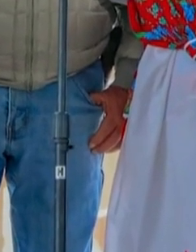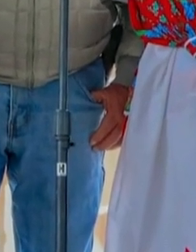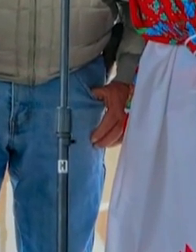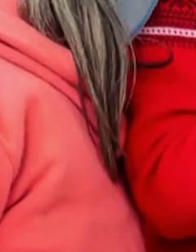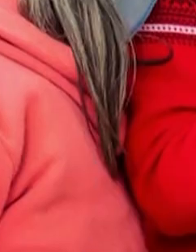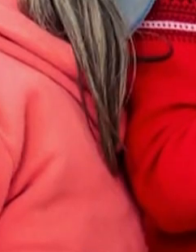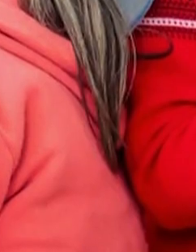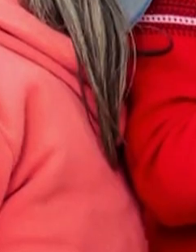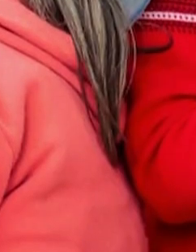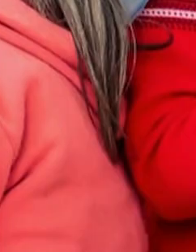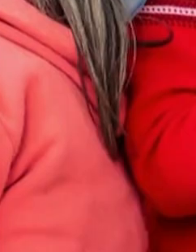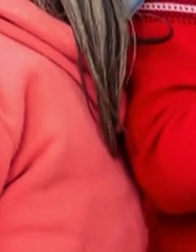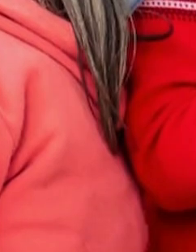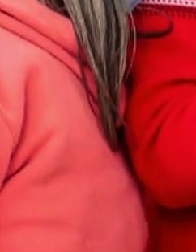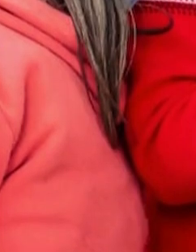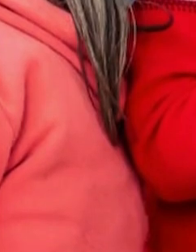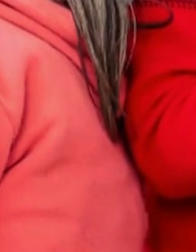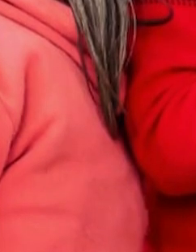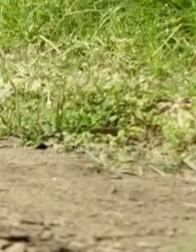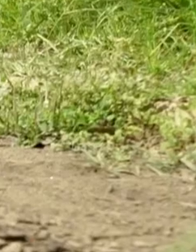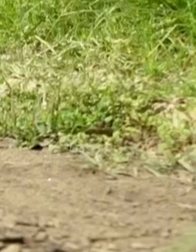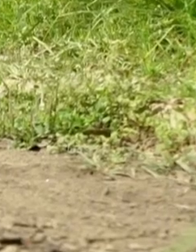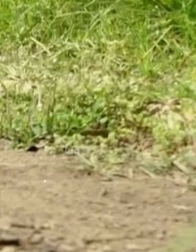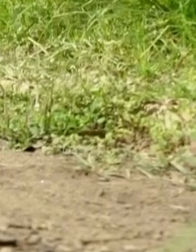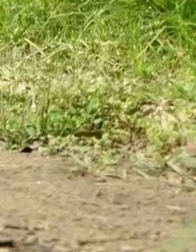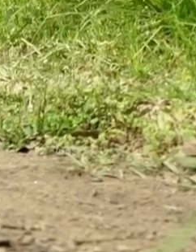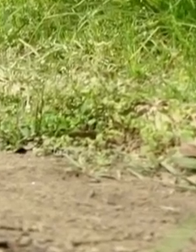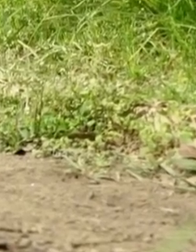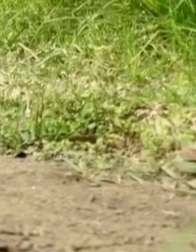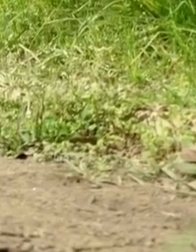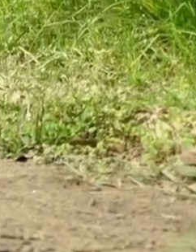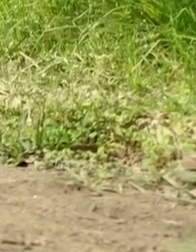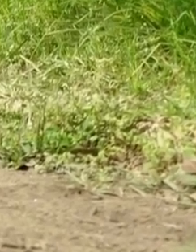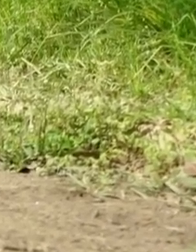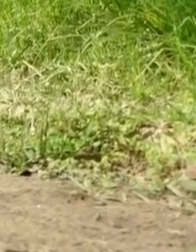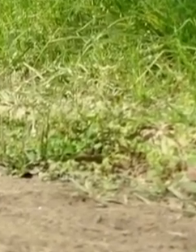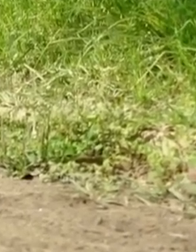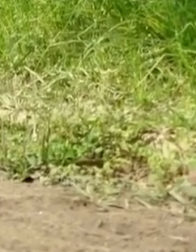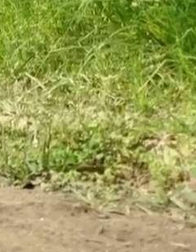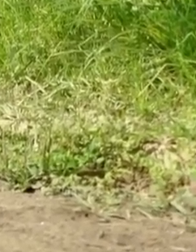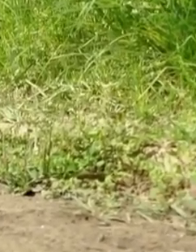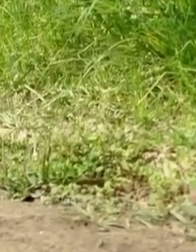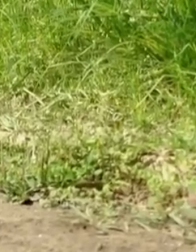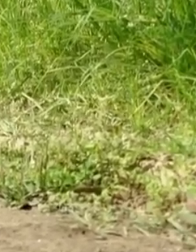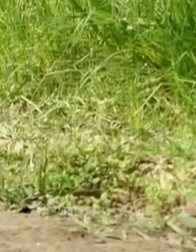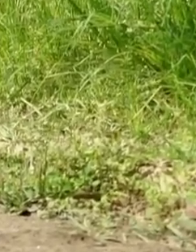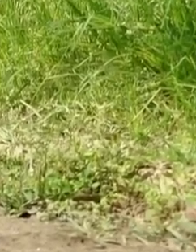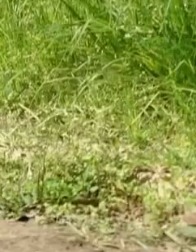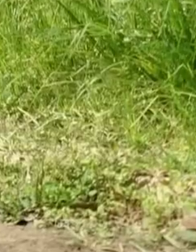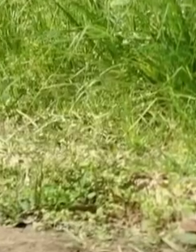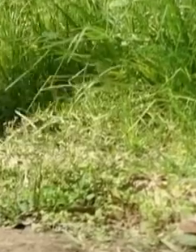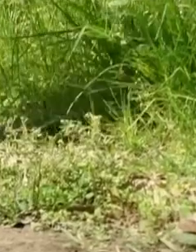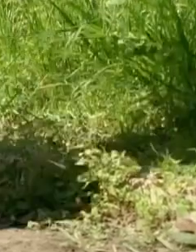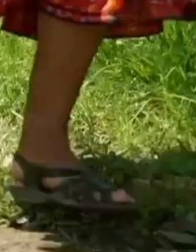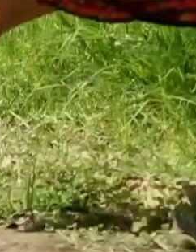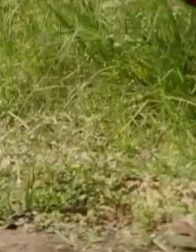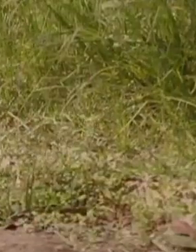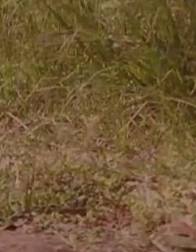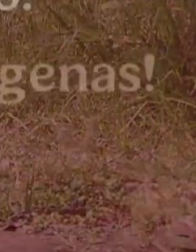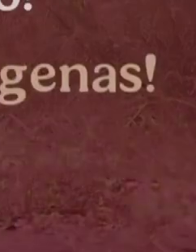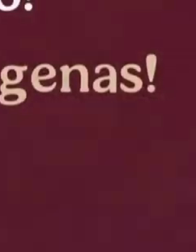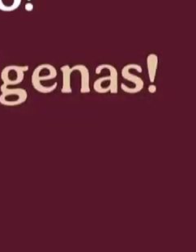vive la gente mis hermanos indígenas y yo soy una mujer rarámuris mexicana